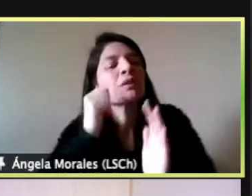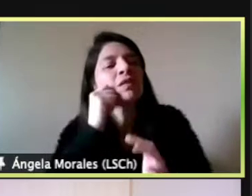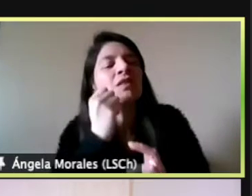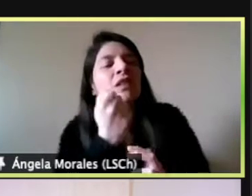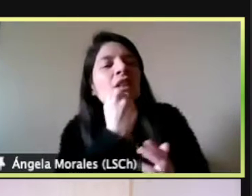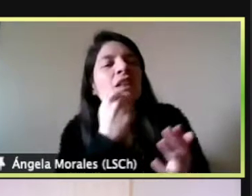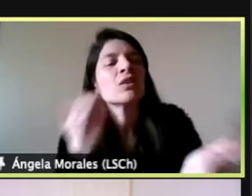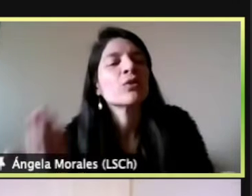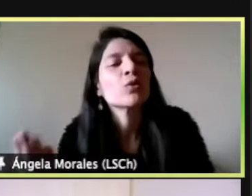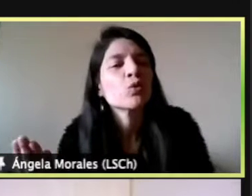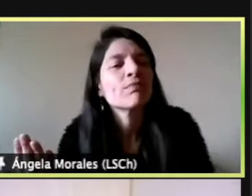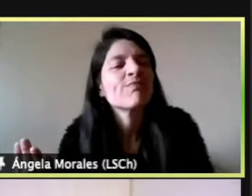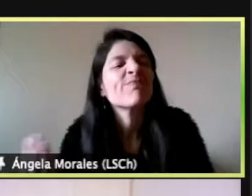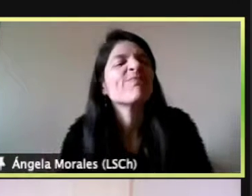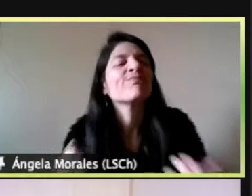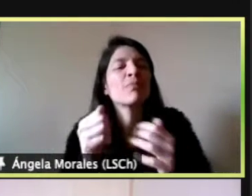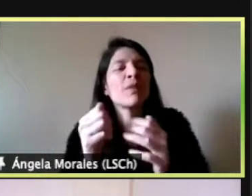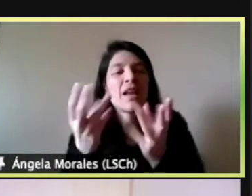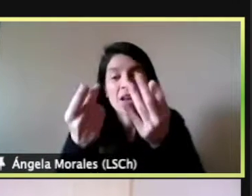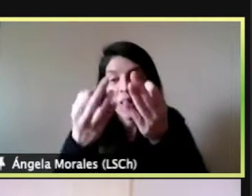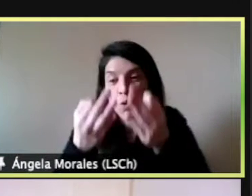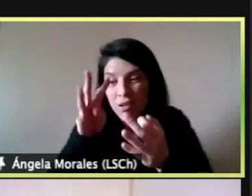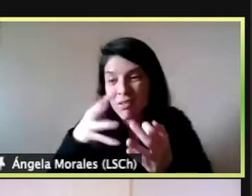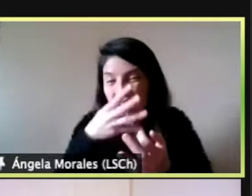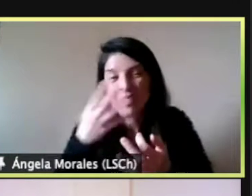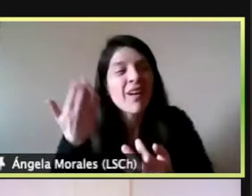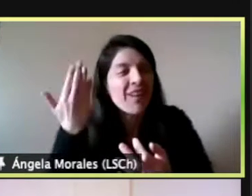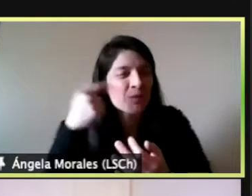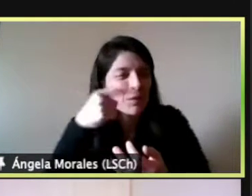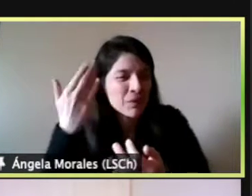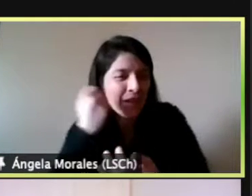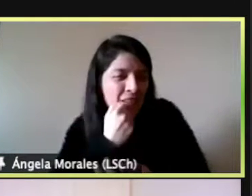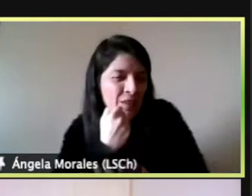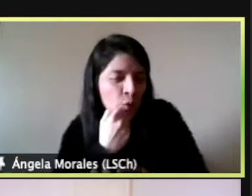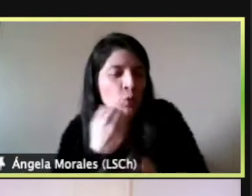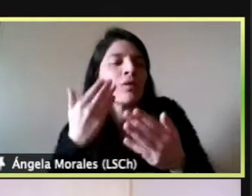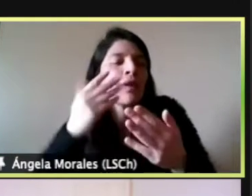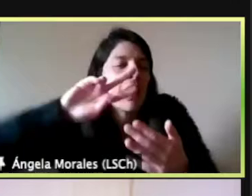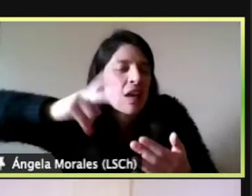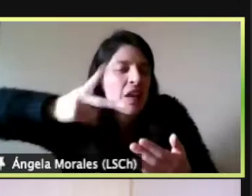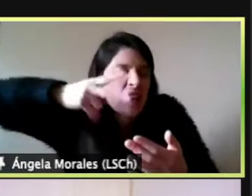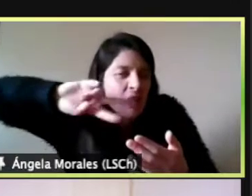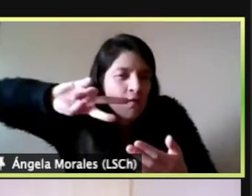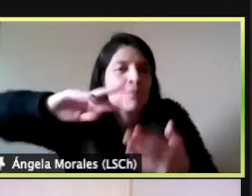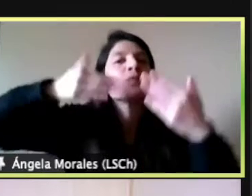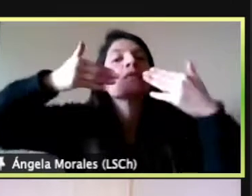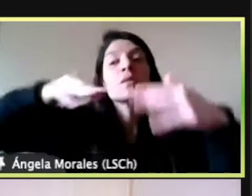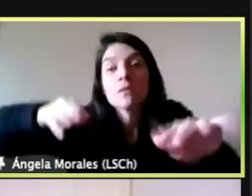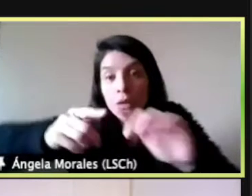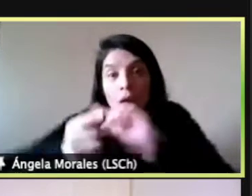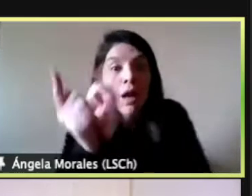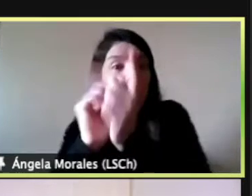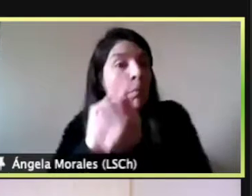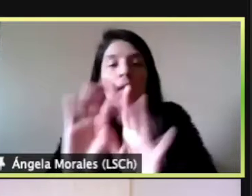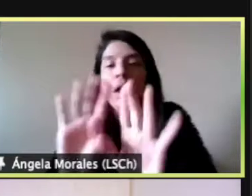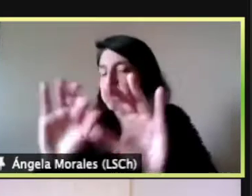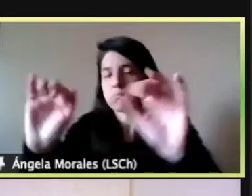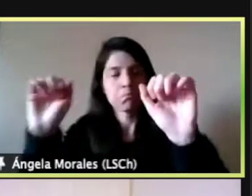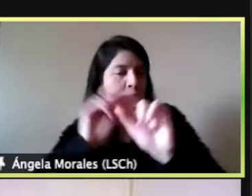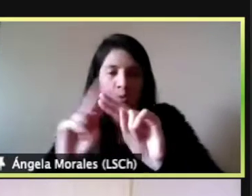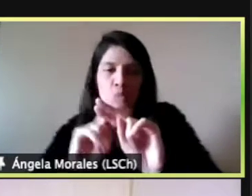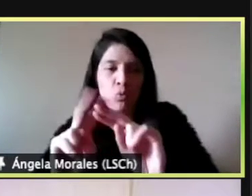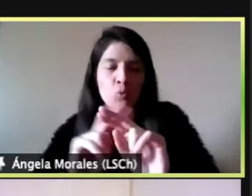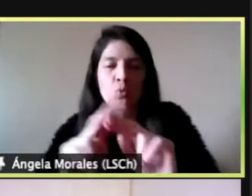tabla. Esto lo cambié y se solucionó. Así que vamos a hacer exactamente de nuevo cuál es